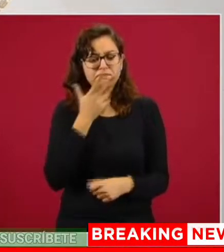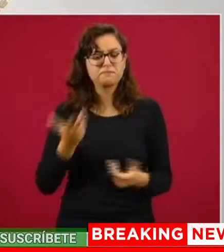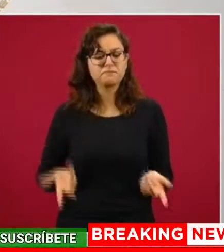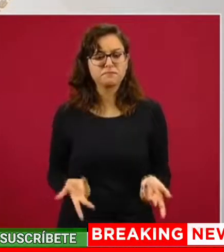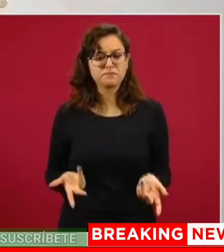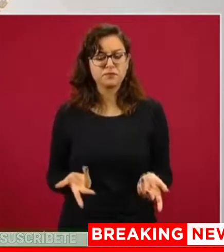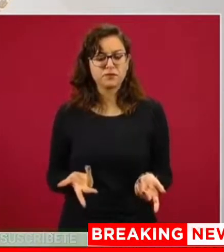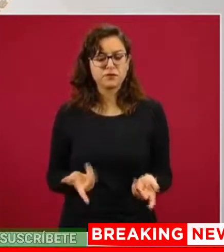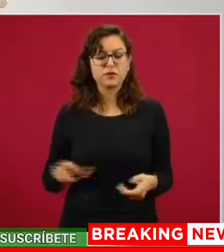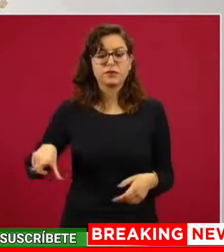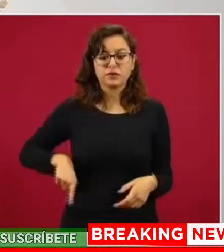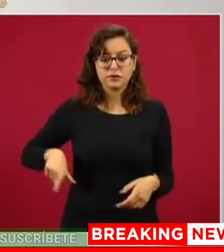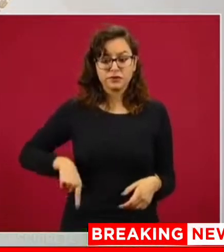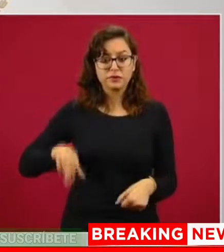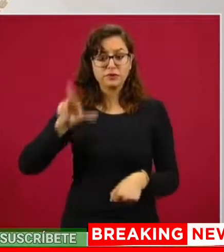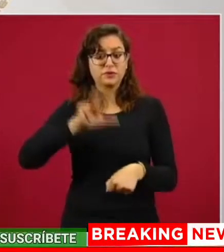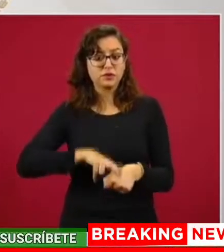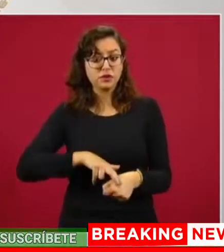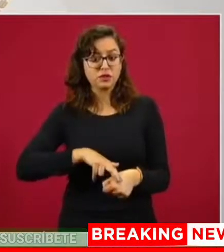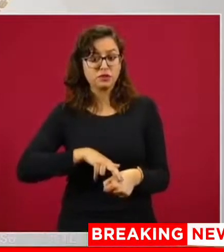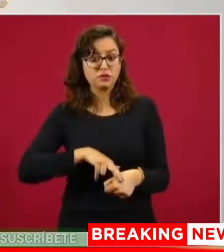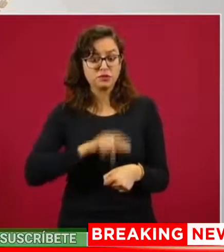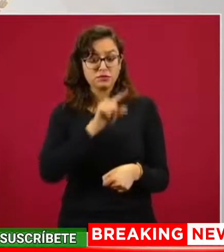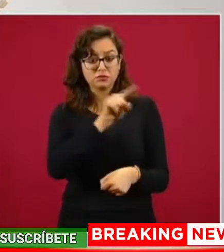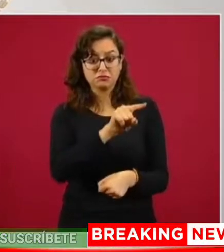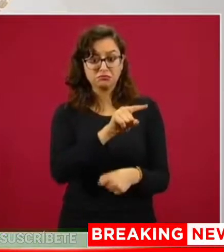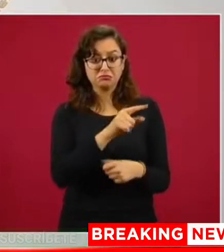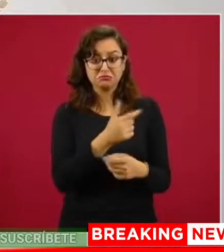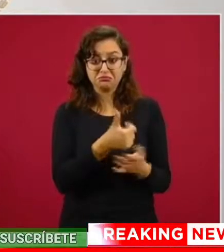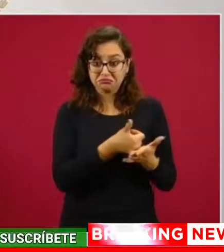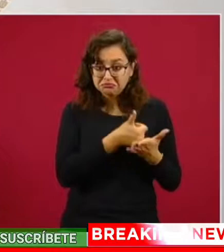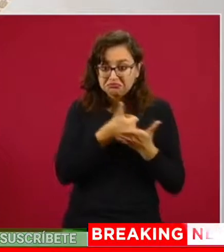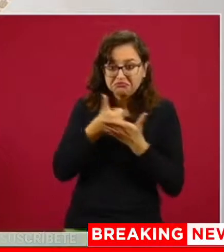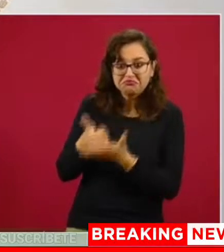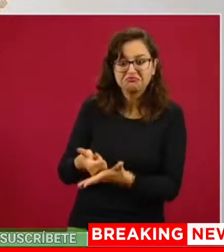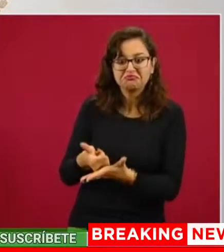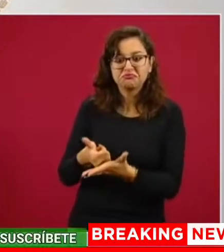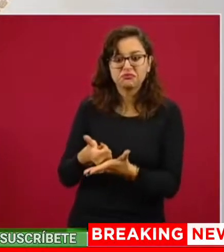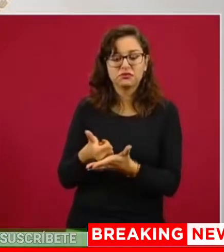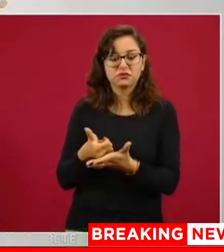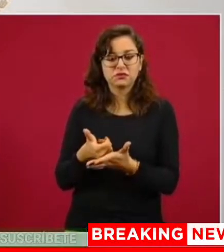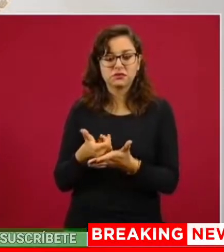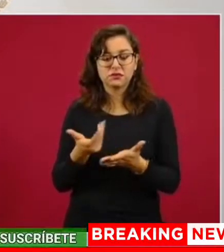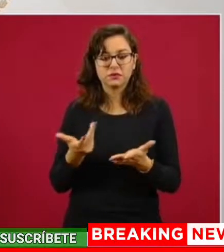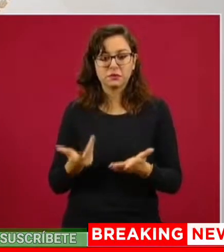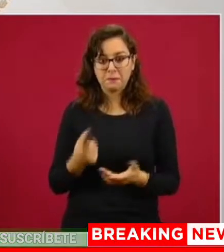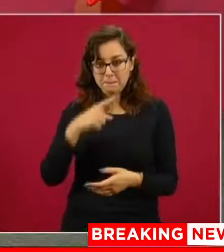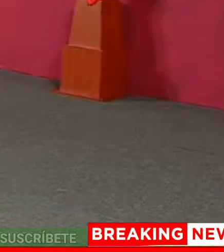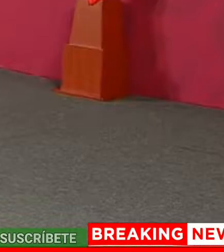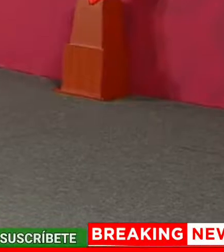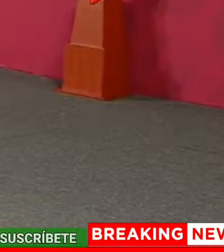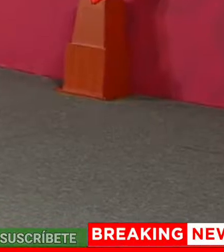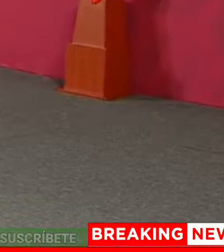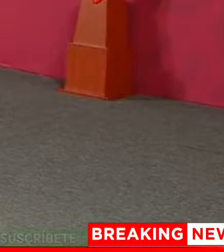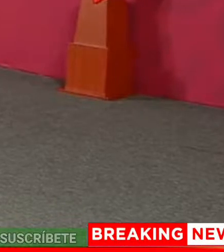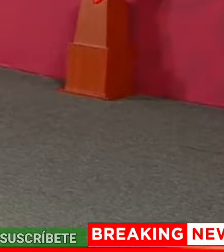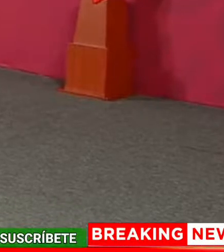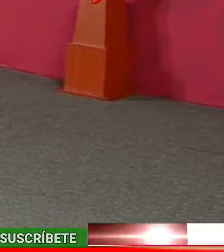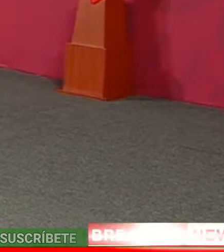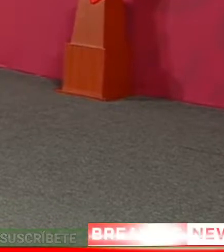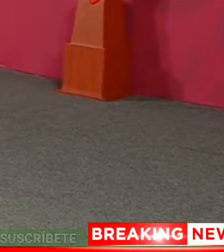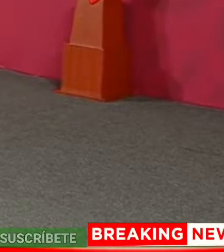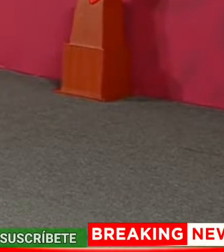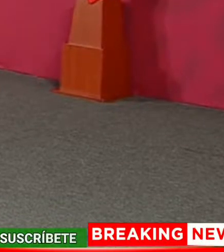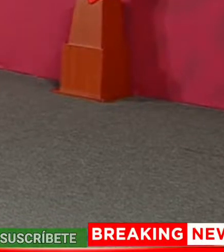El gobernador, en vez de ayudar a que se cumpla con este acuerdo,